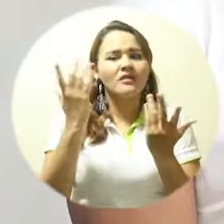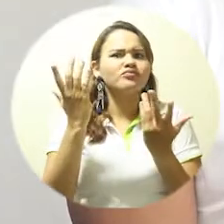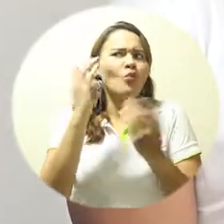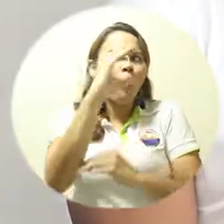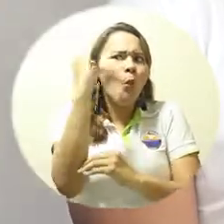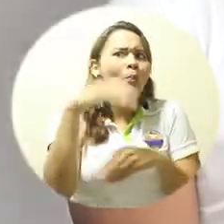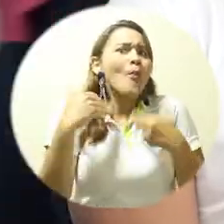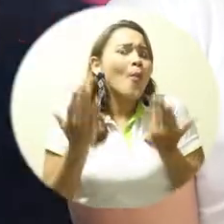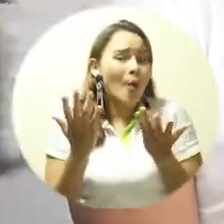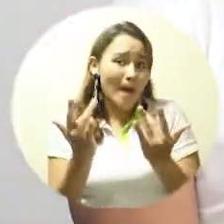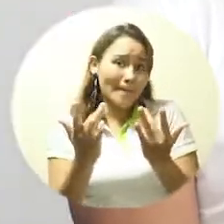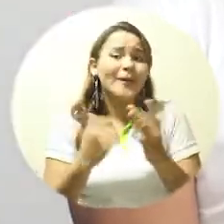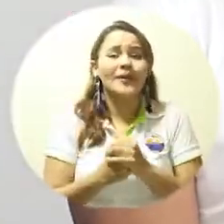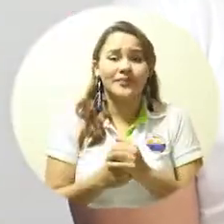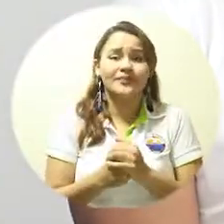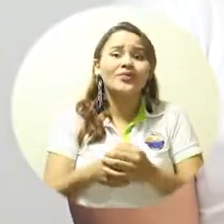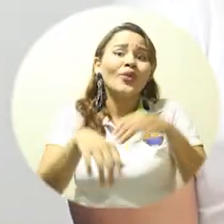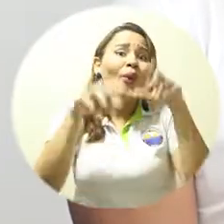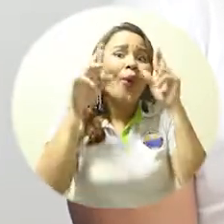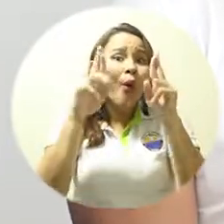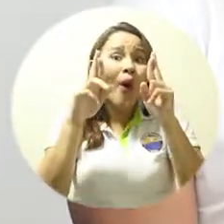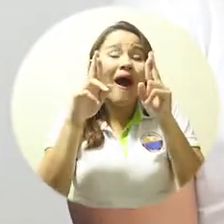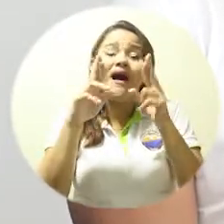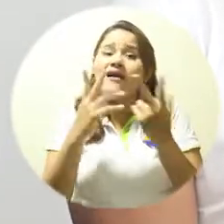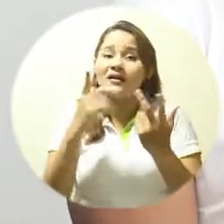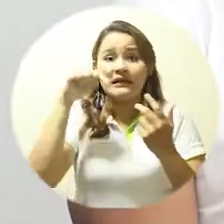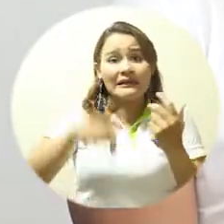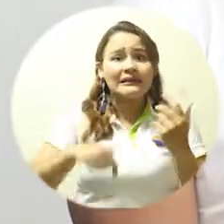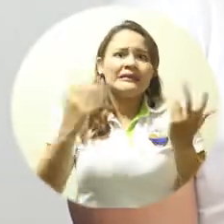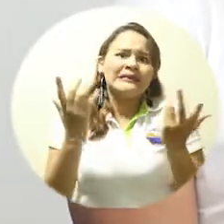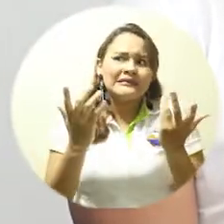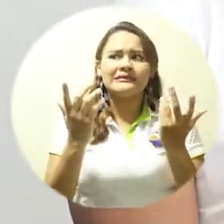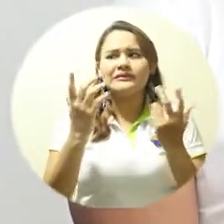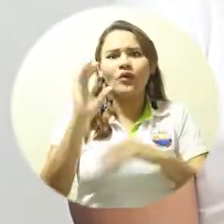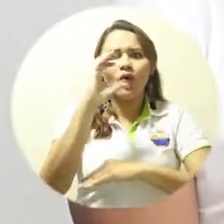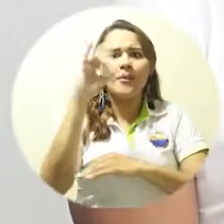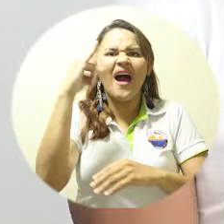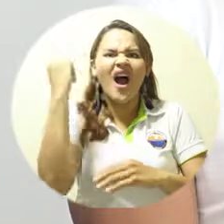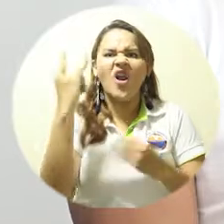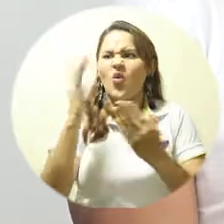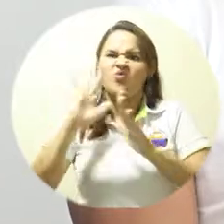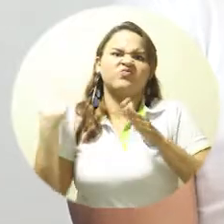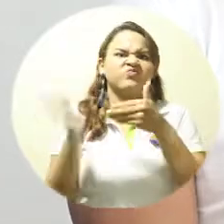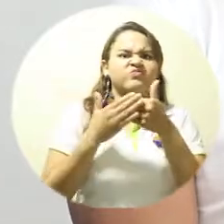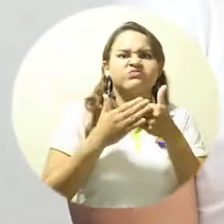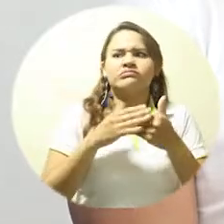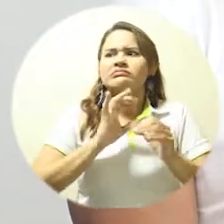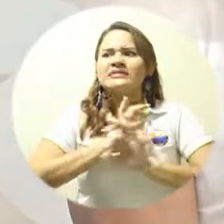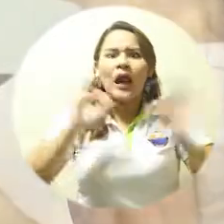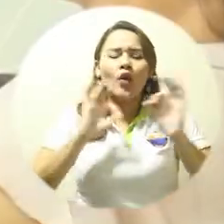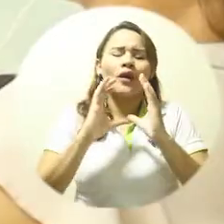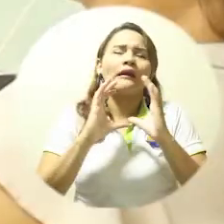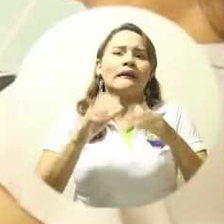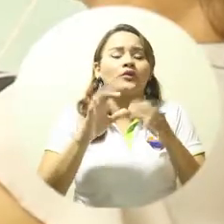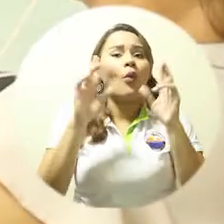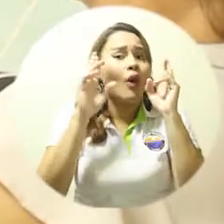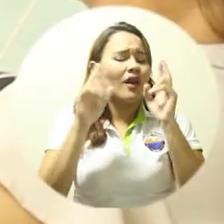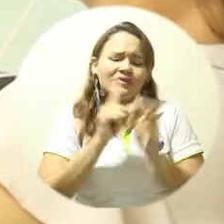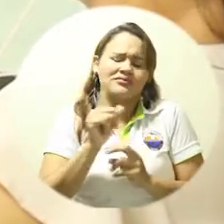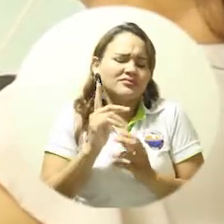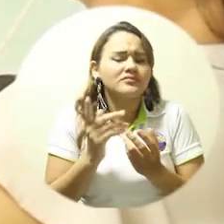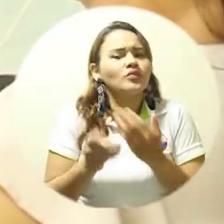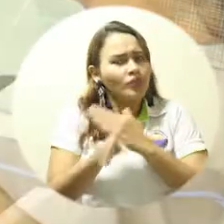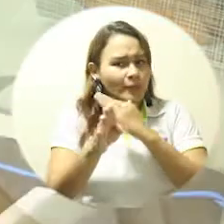porque toque cerrar todas las instituciones educativas, porque este virus se expanda de tal manera que se haga incontenible para el país. Además,